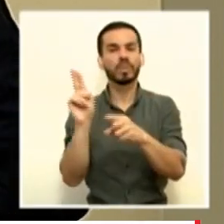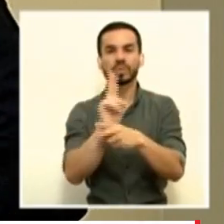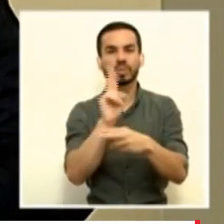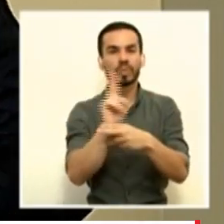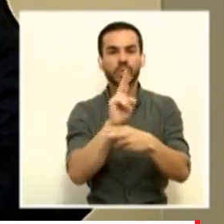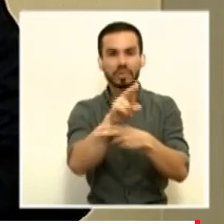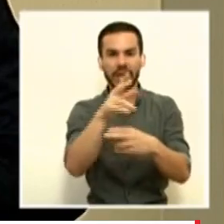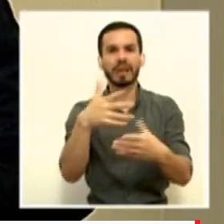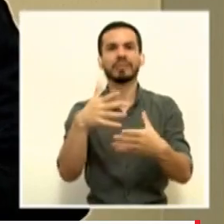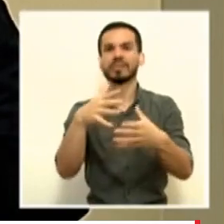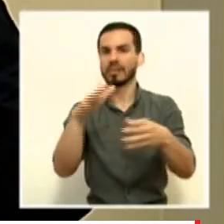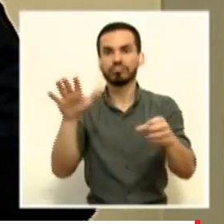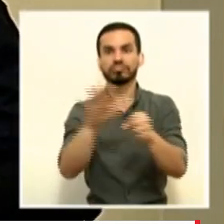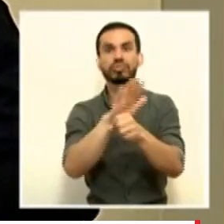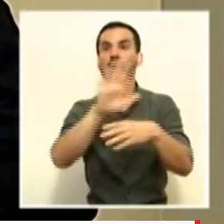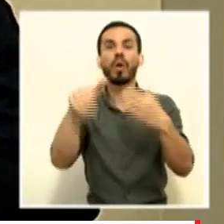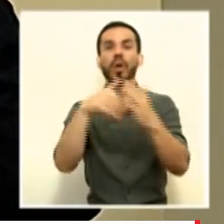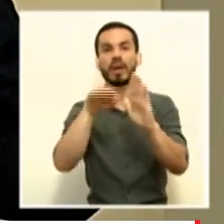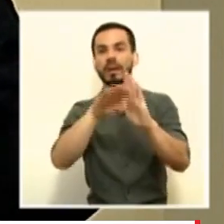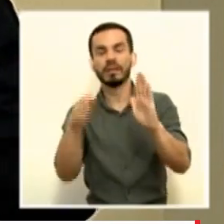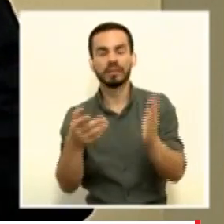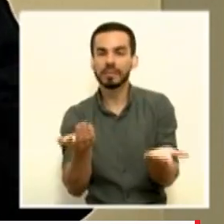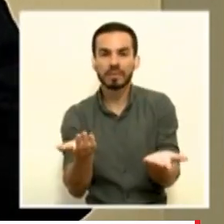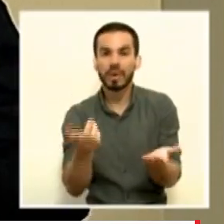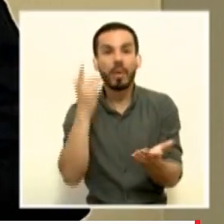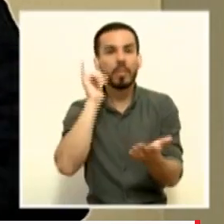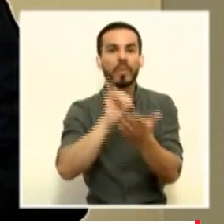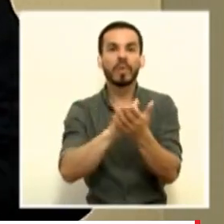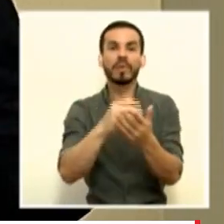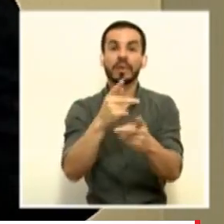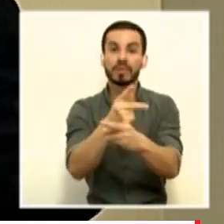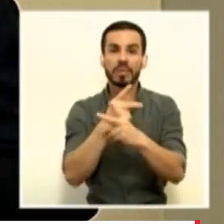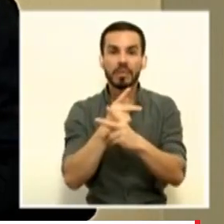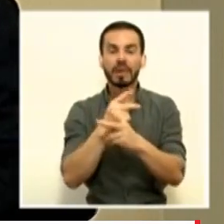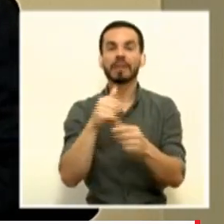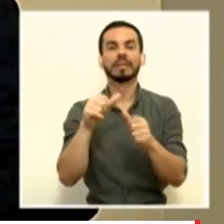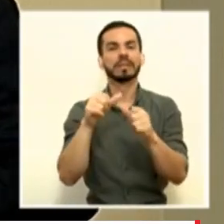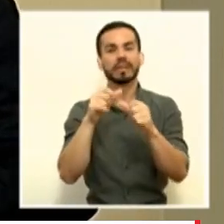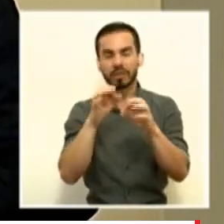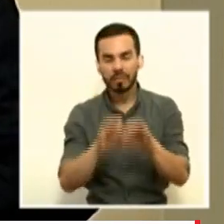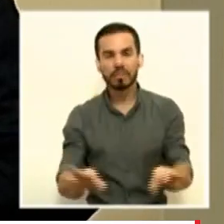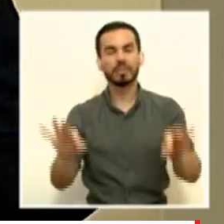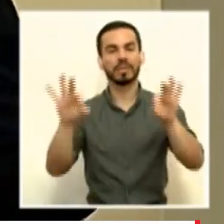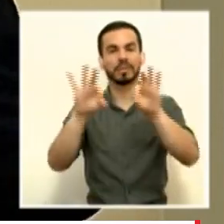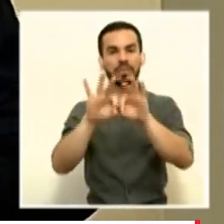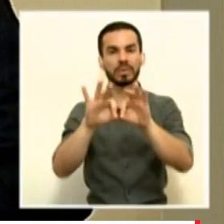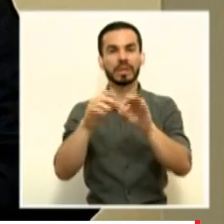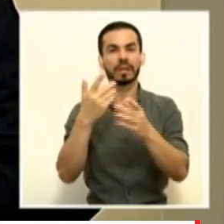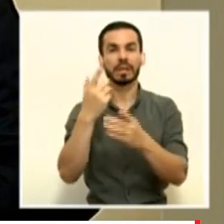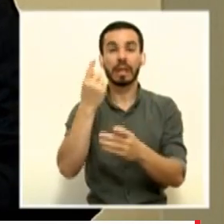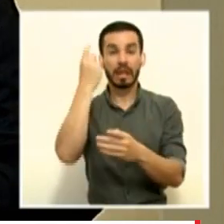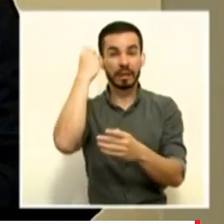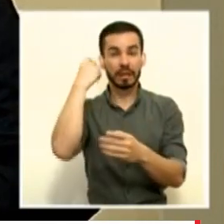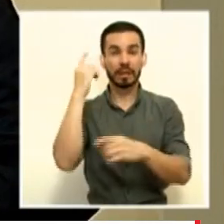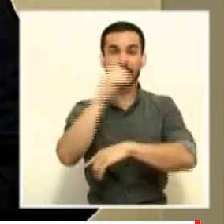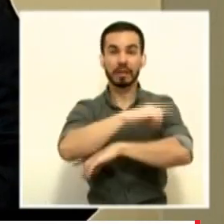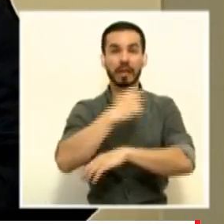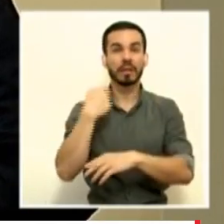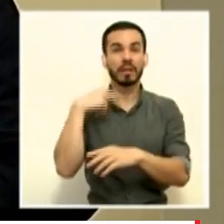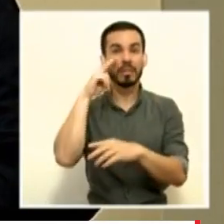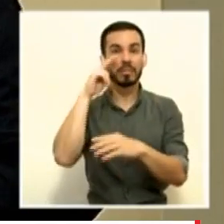utilizar esta capacidad. Por eso la prevención sigue siendo lo más importante. En días pasados vimos